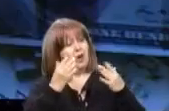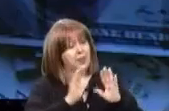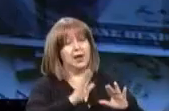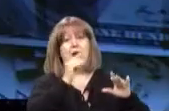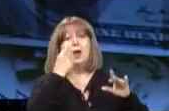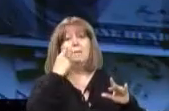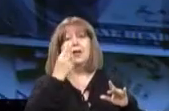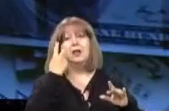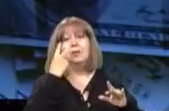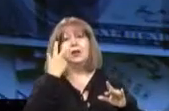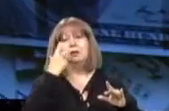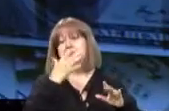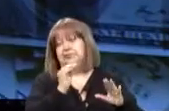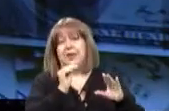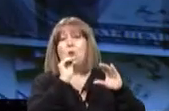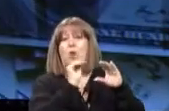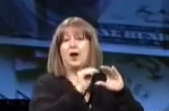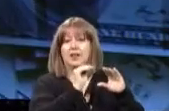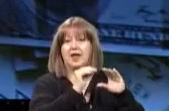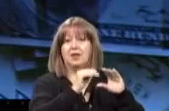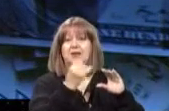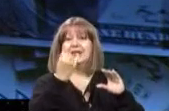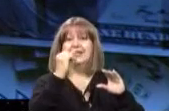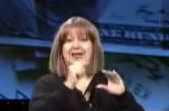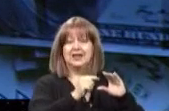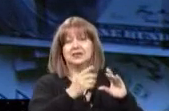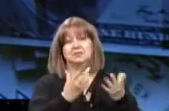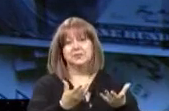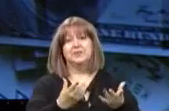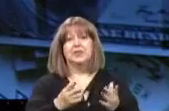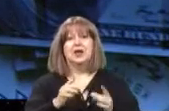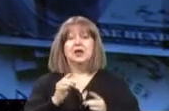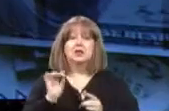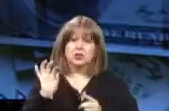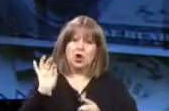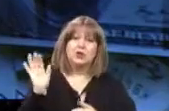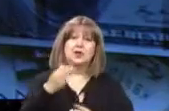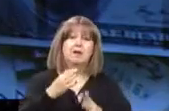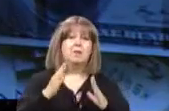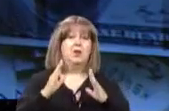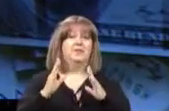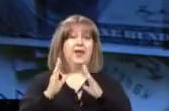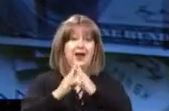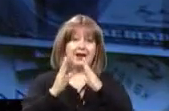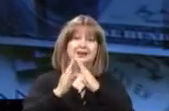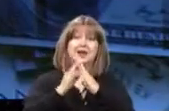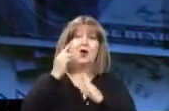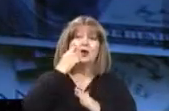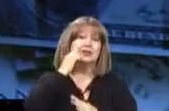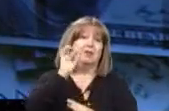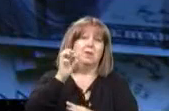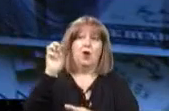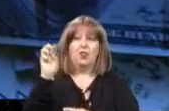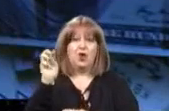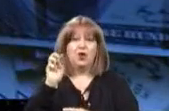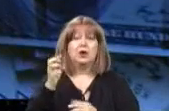Uh-huh. Y es lo que yo siempre menciono es, todos sabemos de economía, porque todos sabemos cuánto está el dólar. Como decía, seguramente le haces una